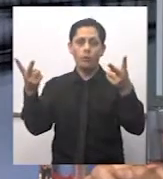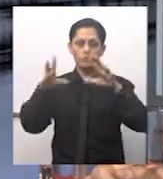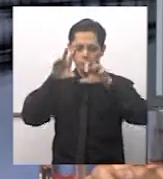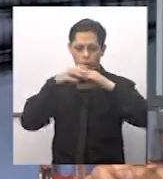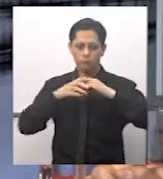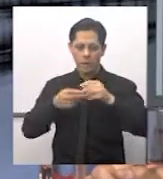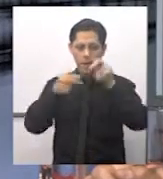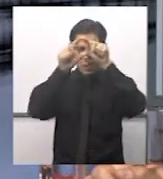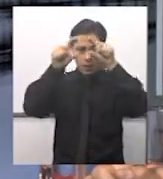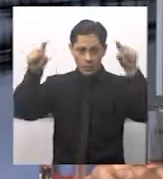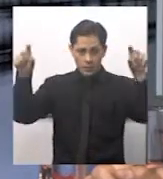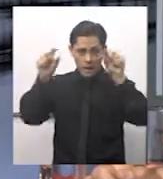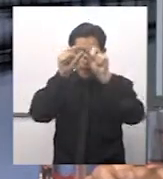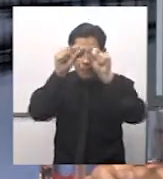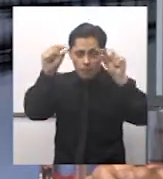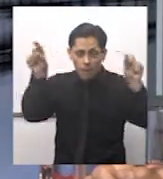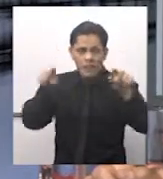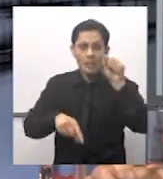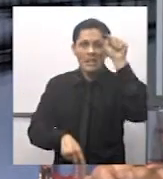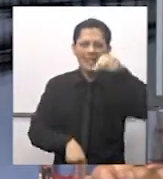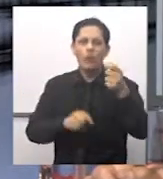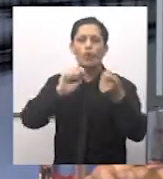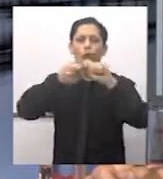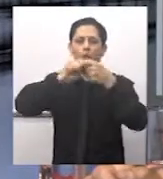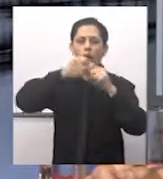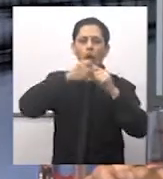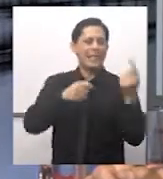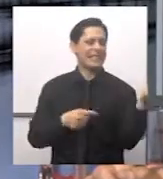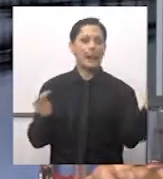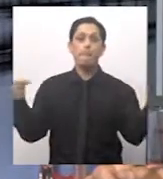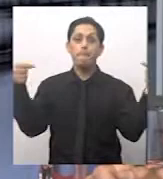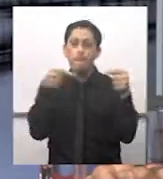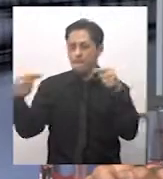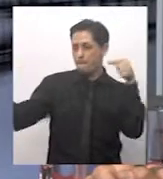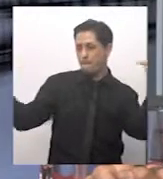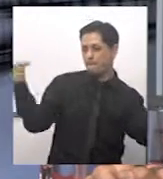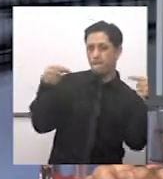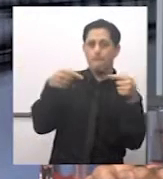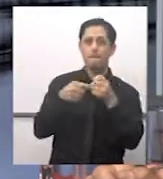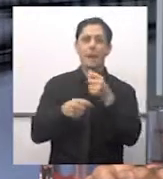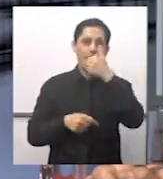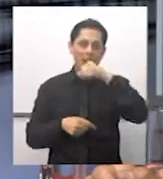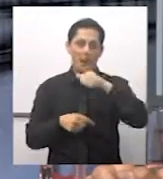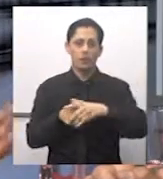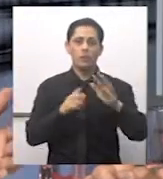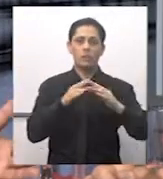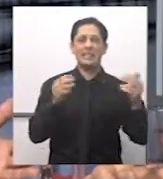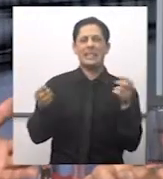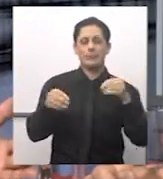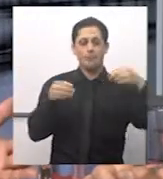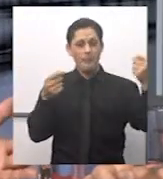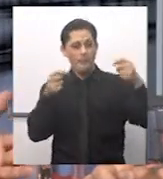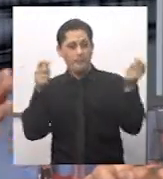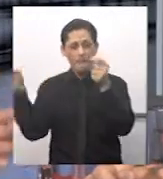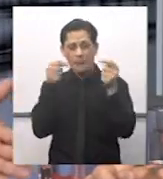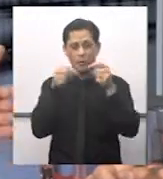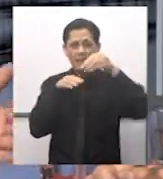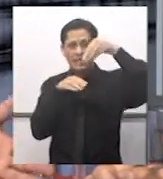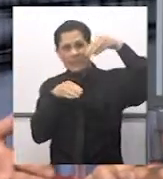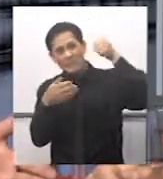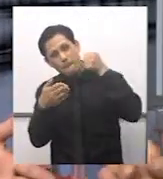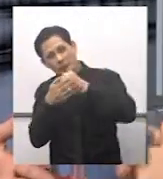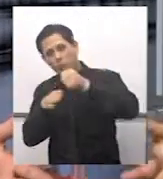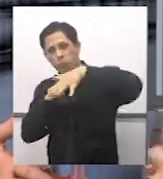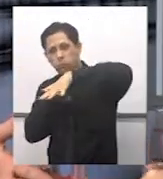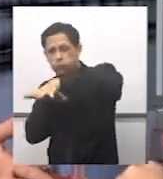que este es un conflicto entre privados, lo Exacto. cual es verdad, que tiene un alto impacto público. Y esa es la frase completa. Es verdad